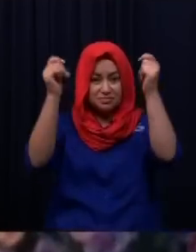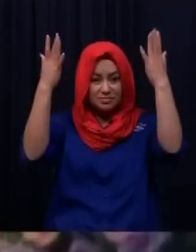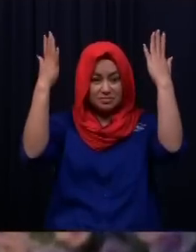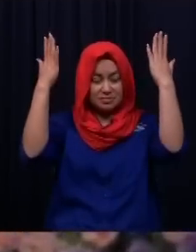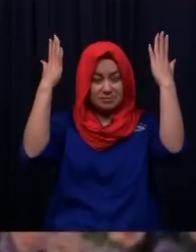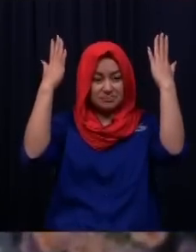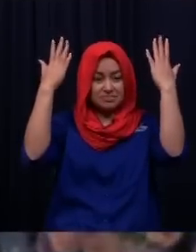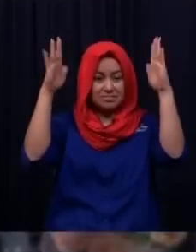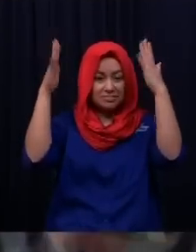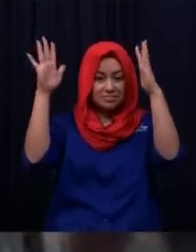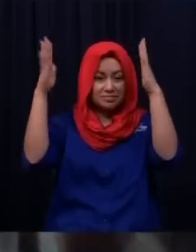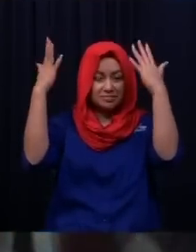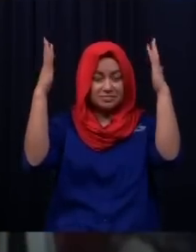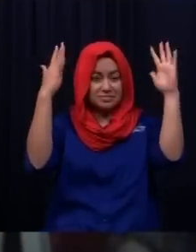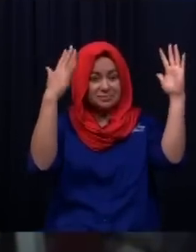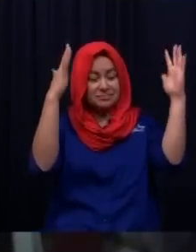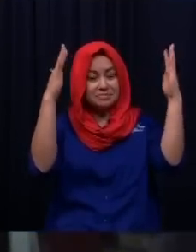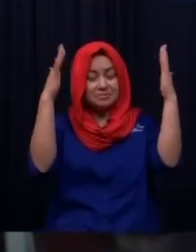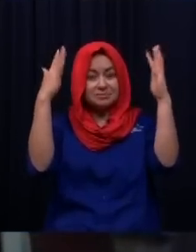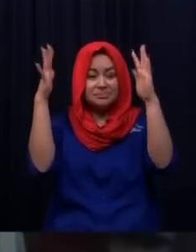gracias al Señor.